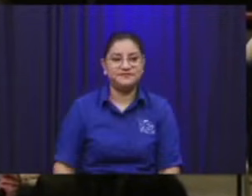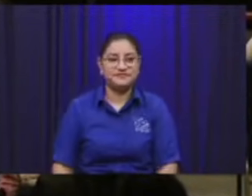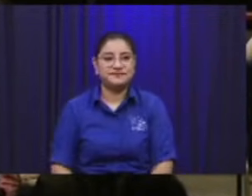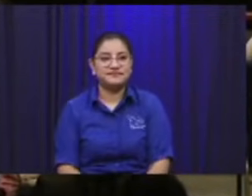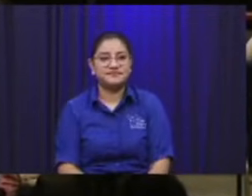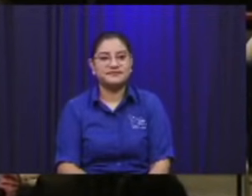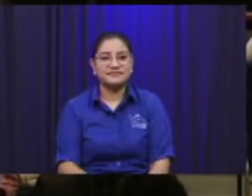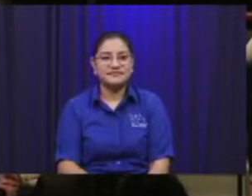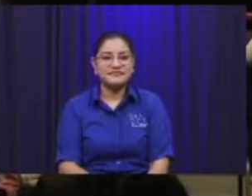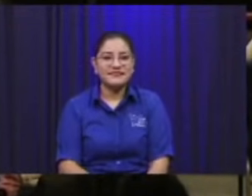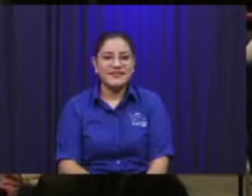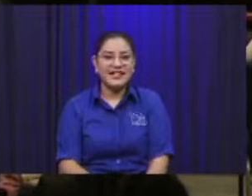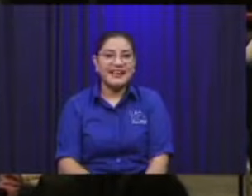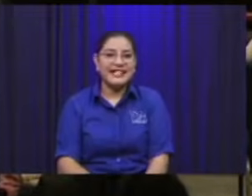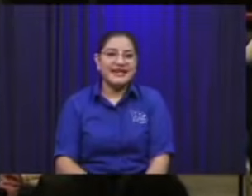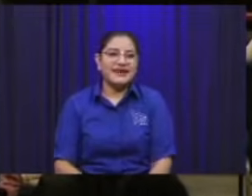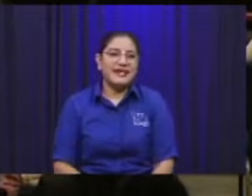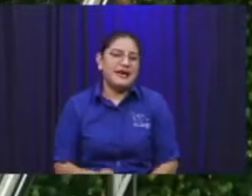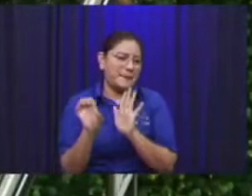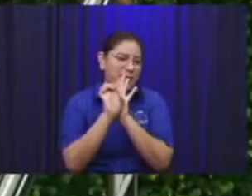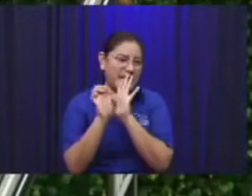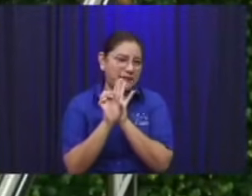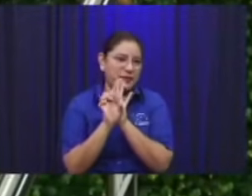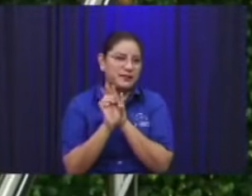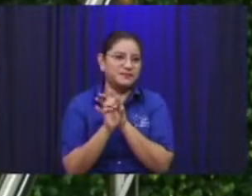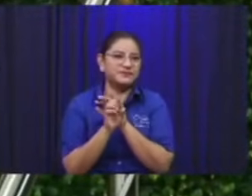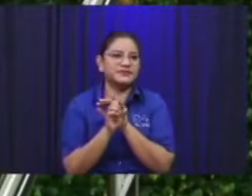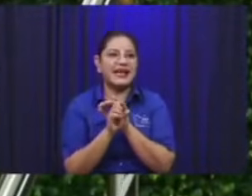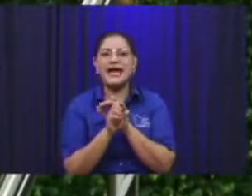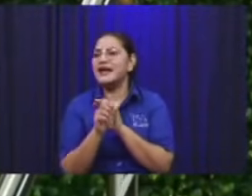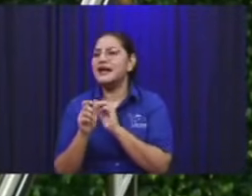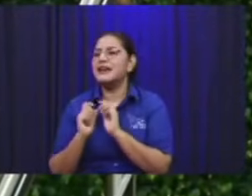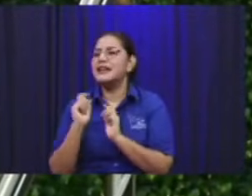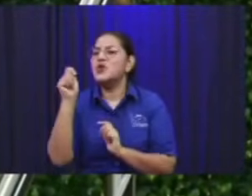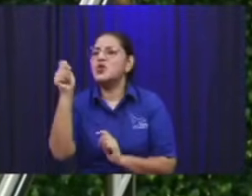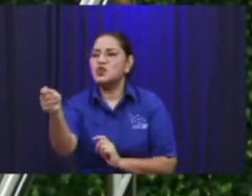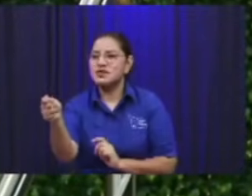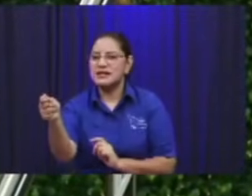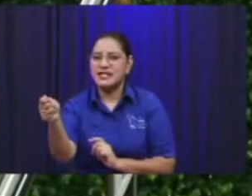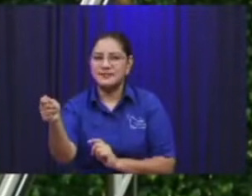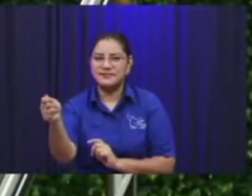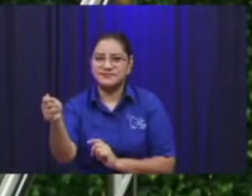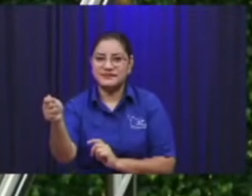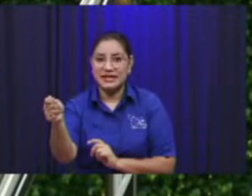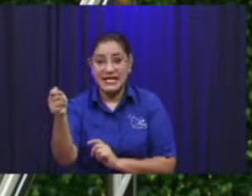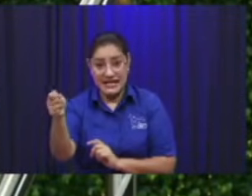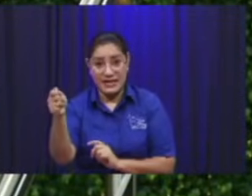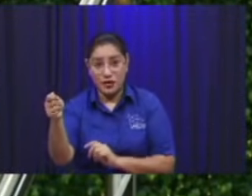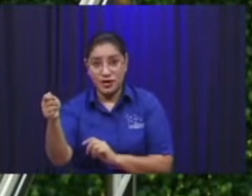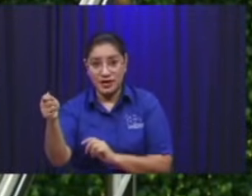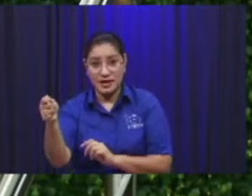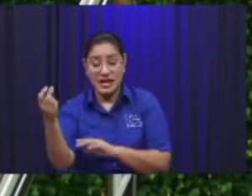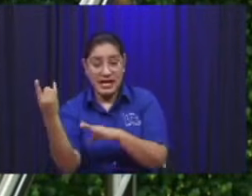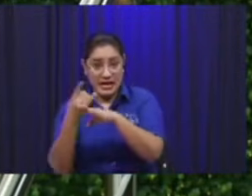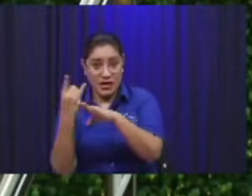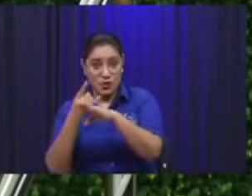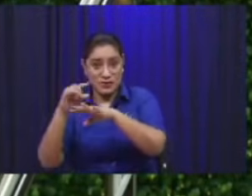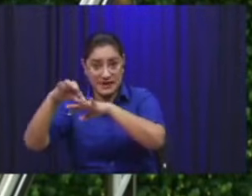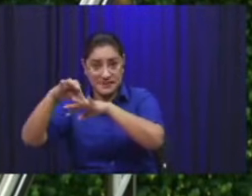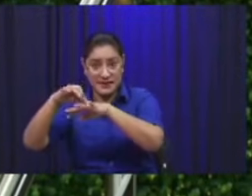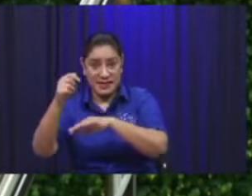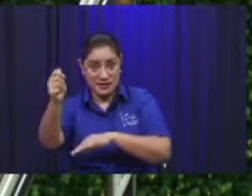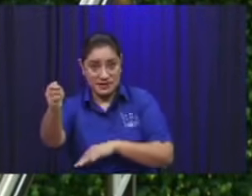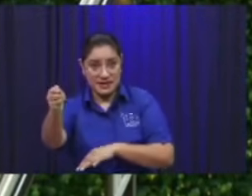es decir es como que si yo le dijera mire a que tiene venir y eso eso lo hacían los reyes antes que tiene meneo